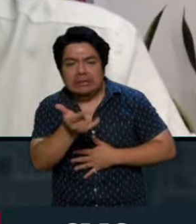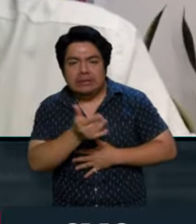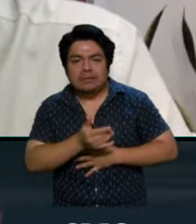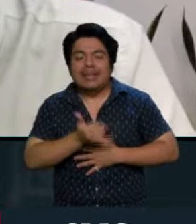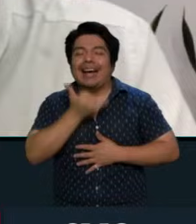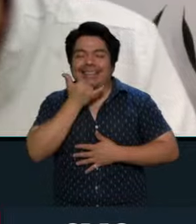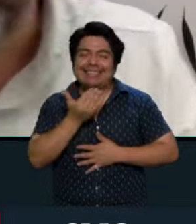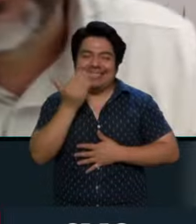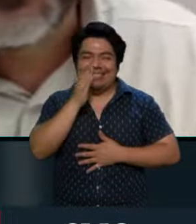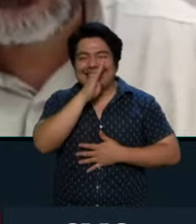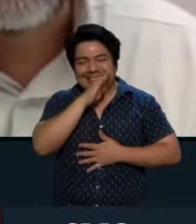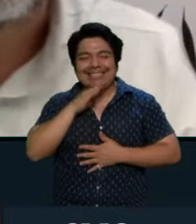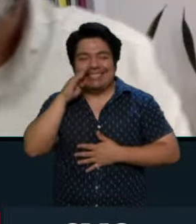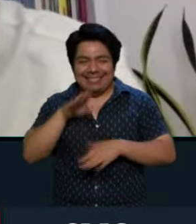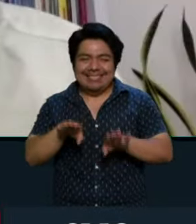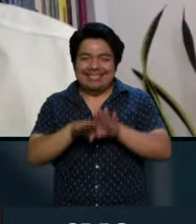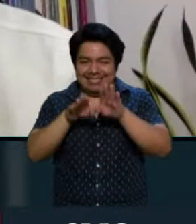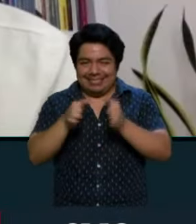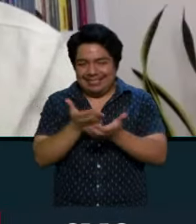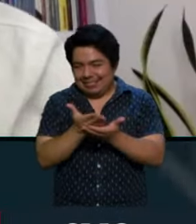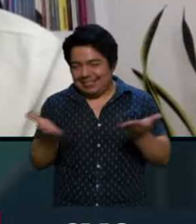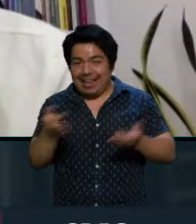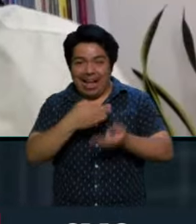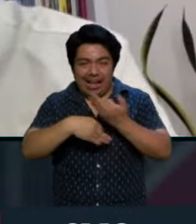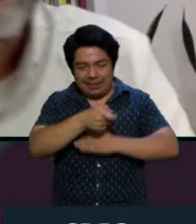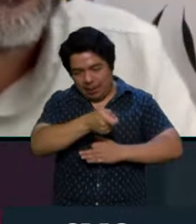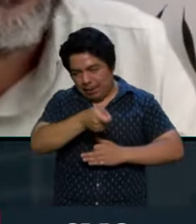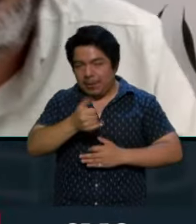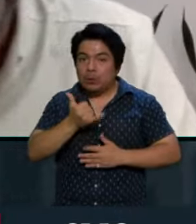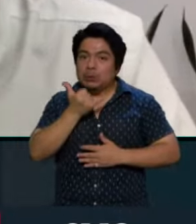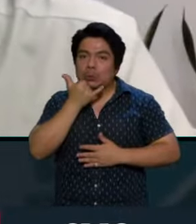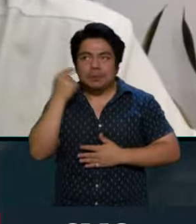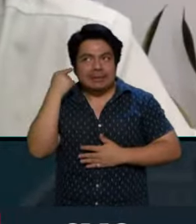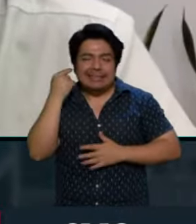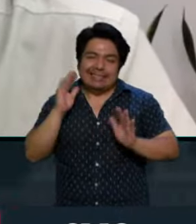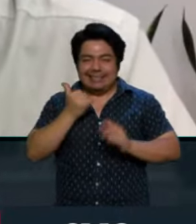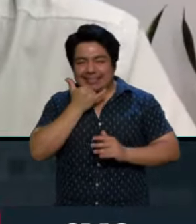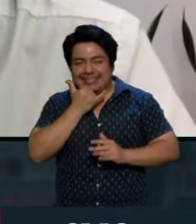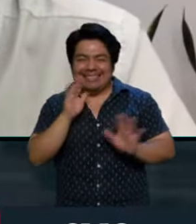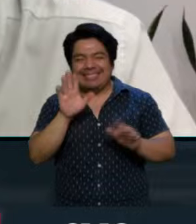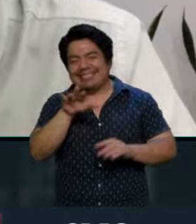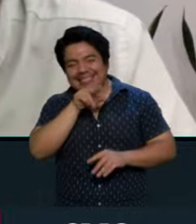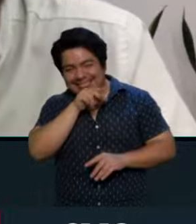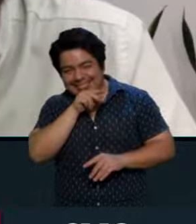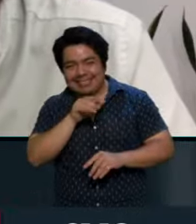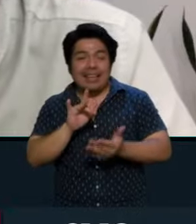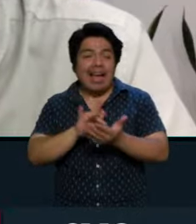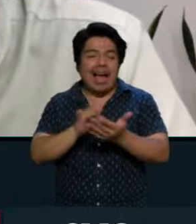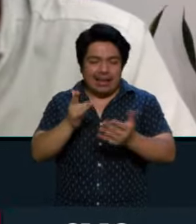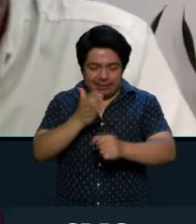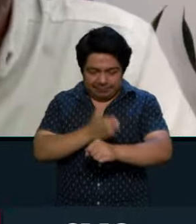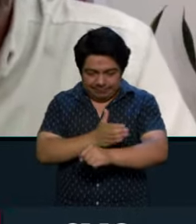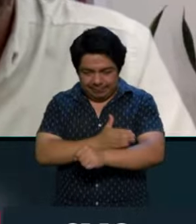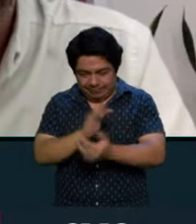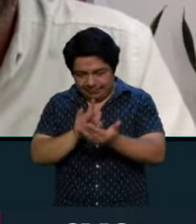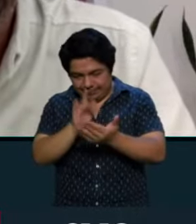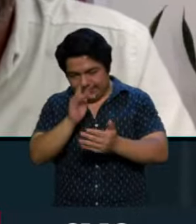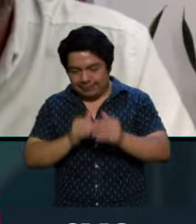Braulio, ¿qué tal? Me da un gusto saludarte a ti y a todo el auditorio. Una disculpa, tenía el micrófono. No te preocupes, gracias por acompañarnos, porque